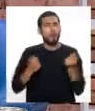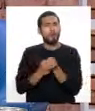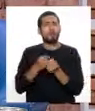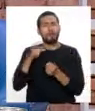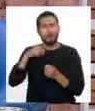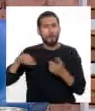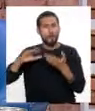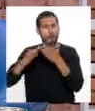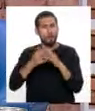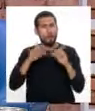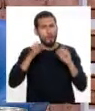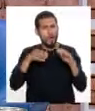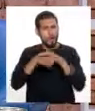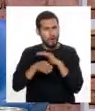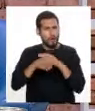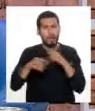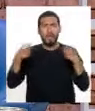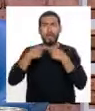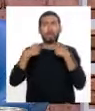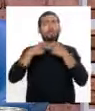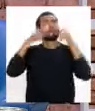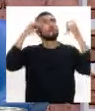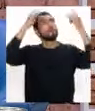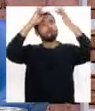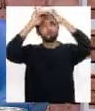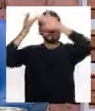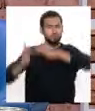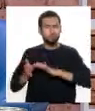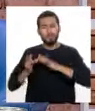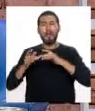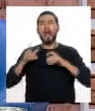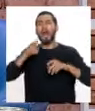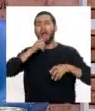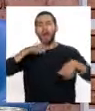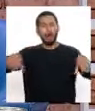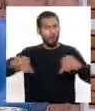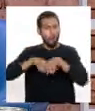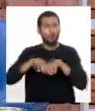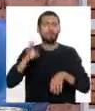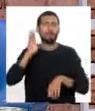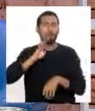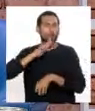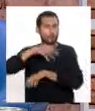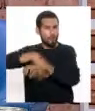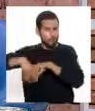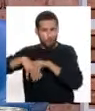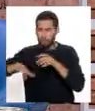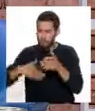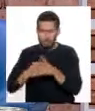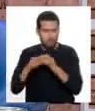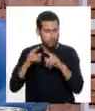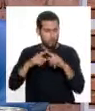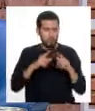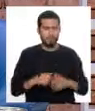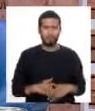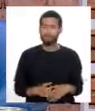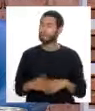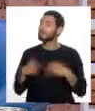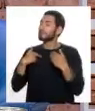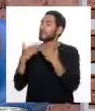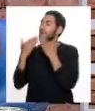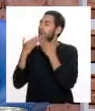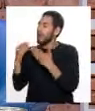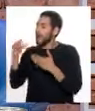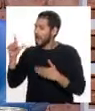las comunidades para acceder a energía eléctrica, agua, luz, desagüe y diversos trabajos, Fátima. Bueno, les agradezco muchísimo